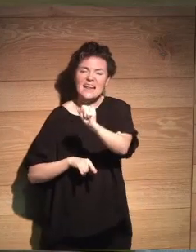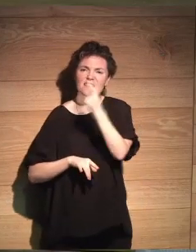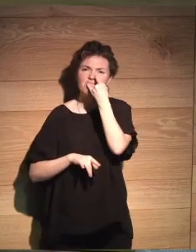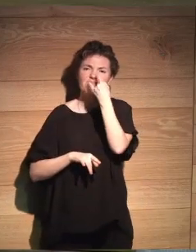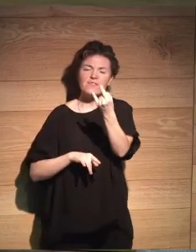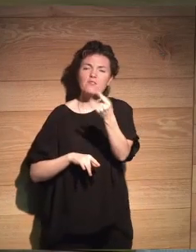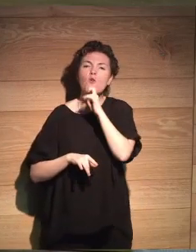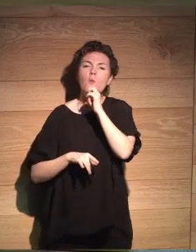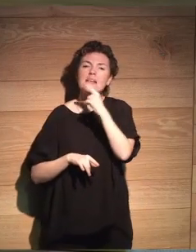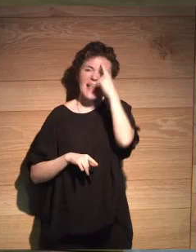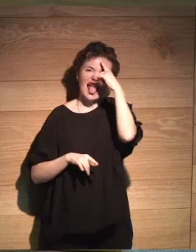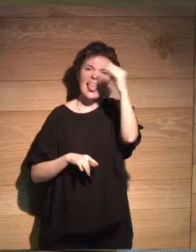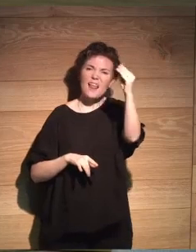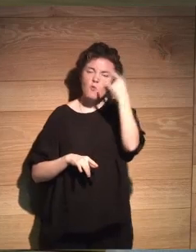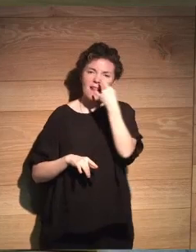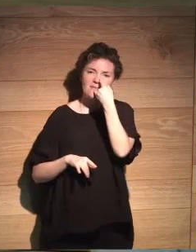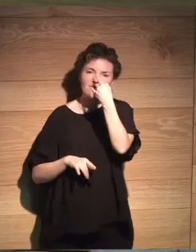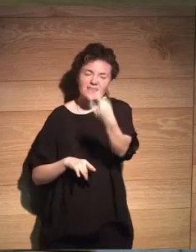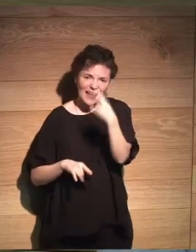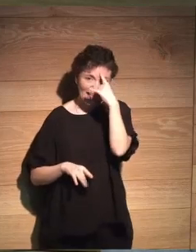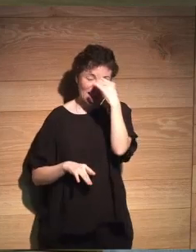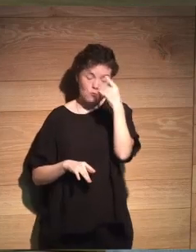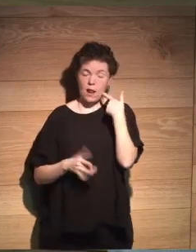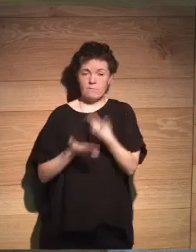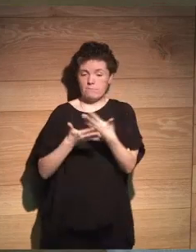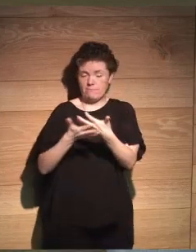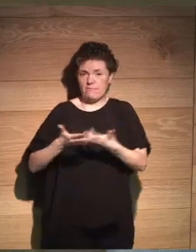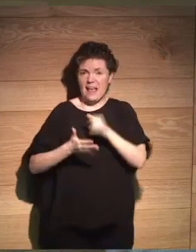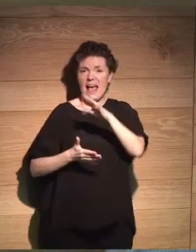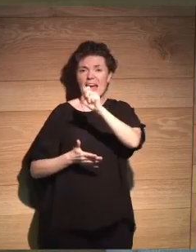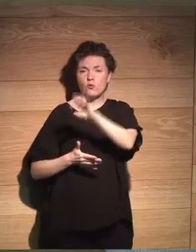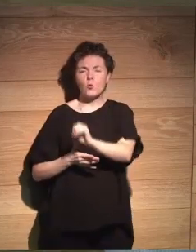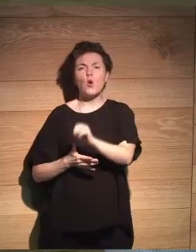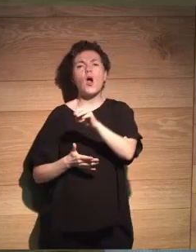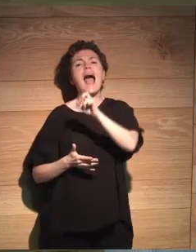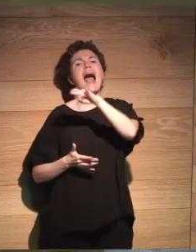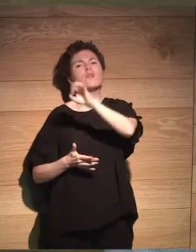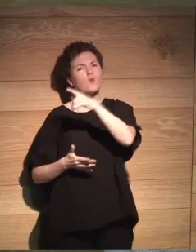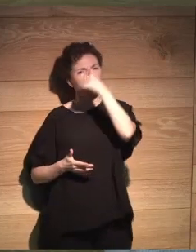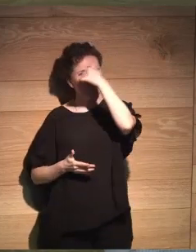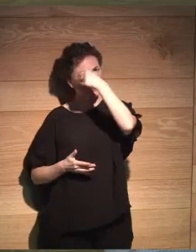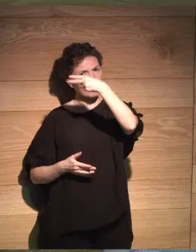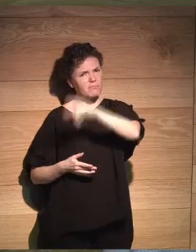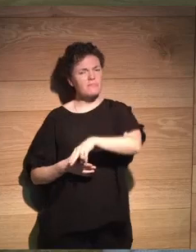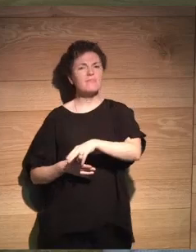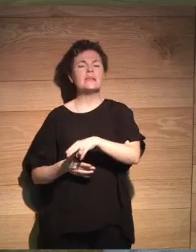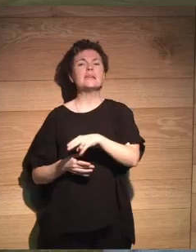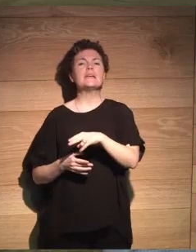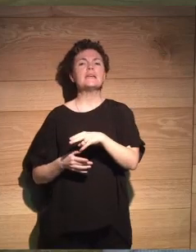meramente intelectual. Por lo menos así lo refleja Arturo. Arturo era un hombre, digamos,